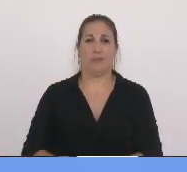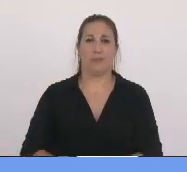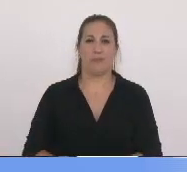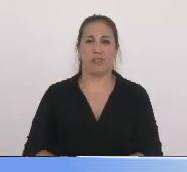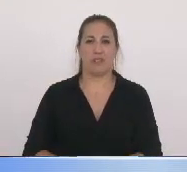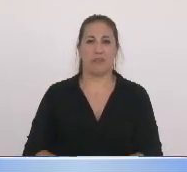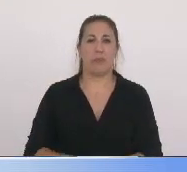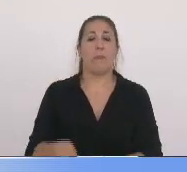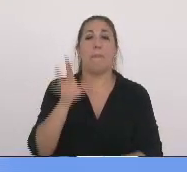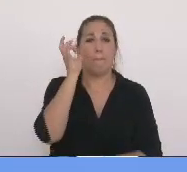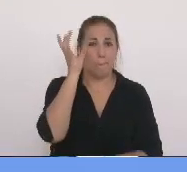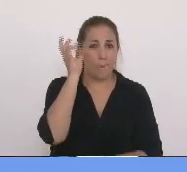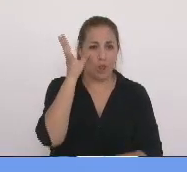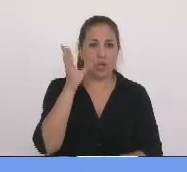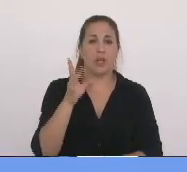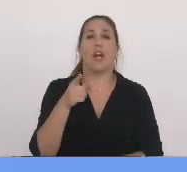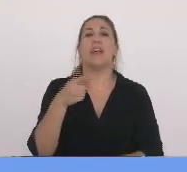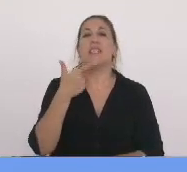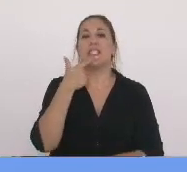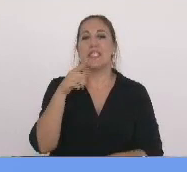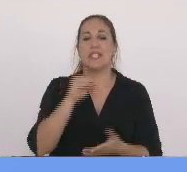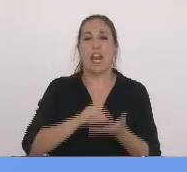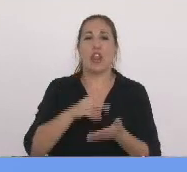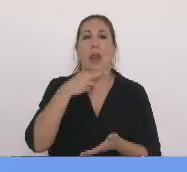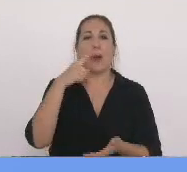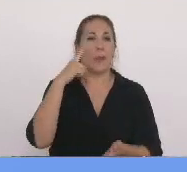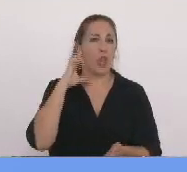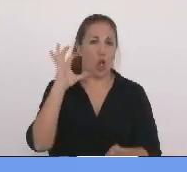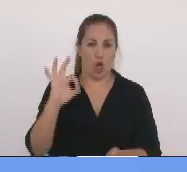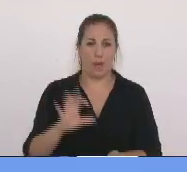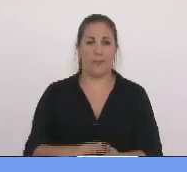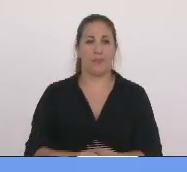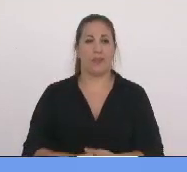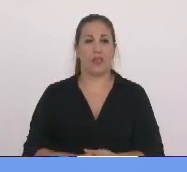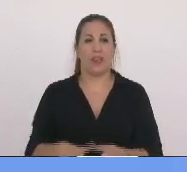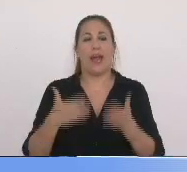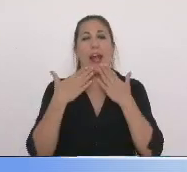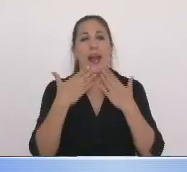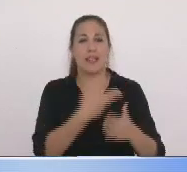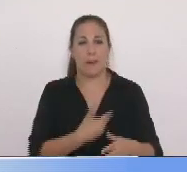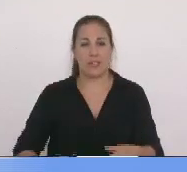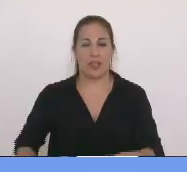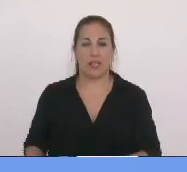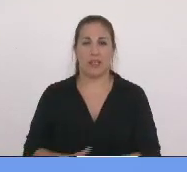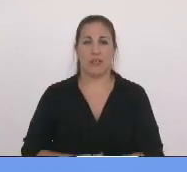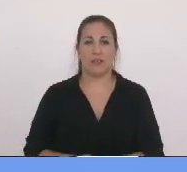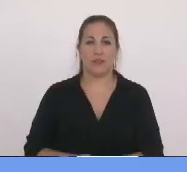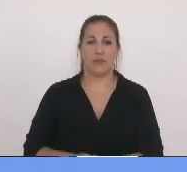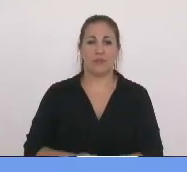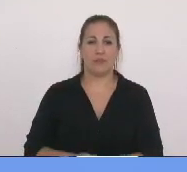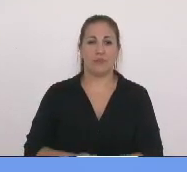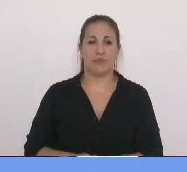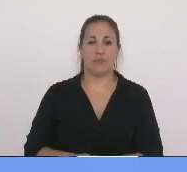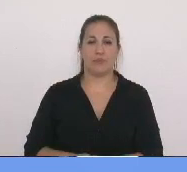perdón digo la senadora vigo gracias presidenta bueno